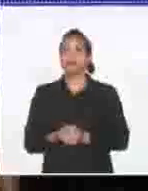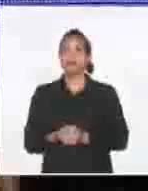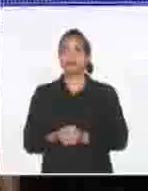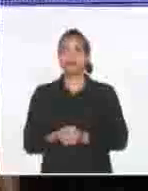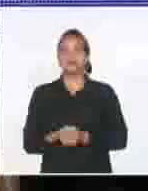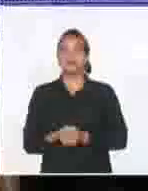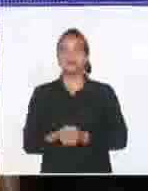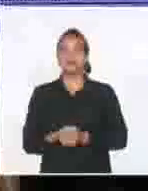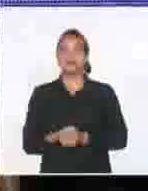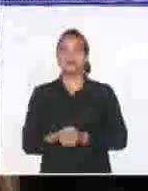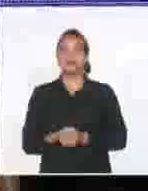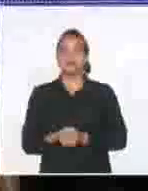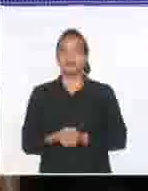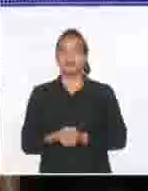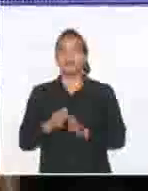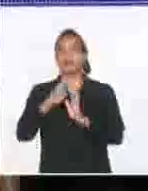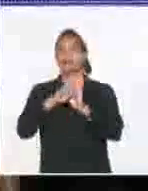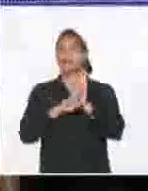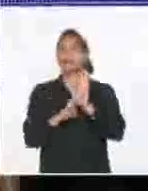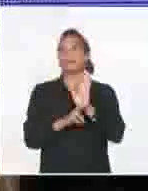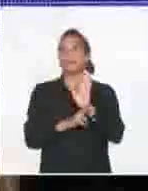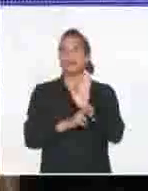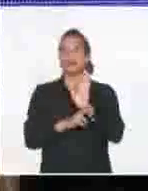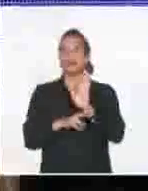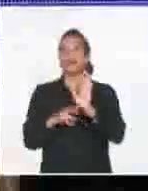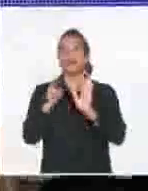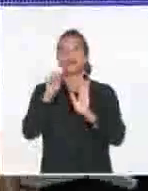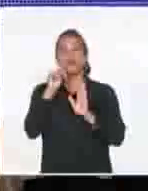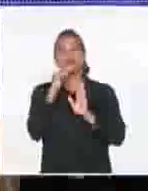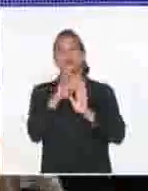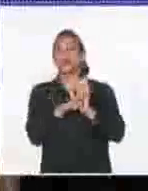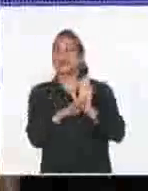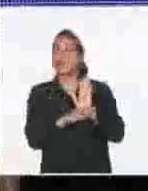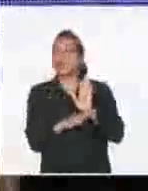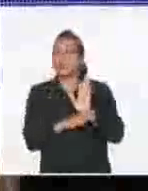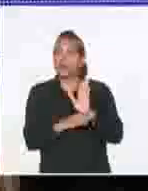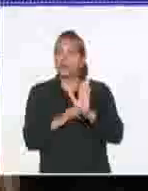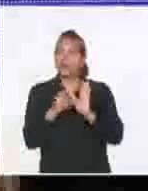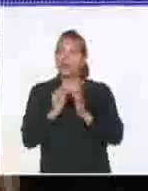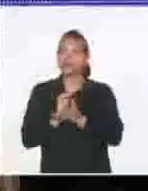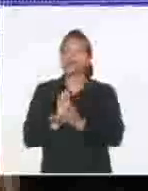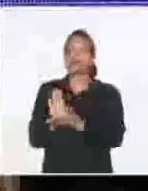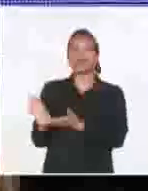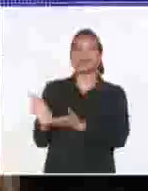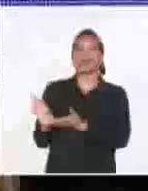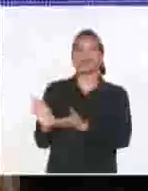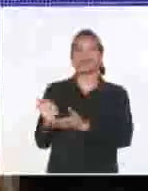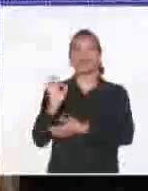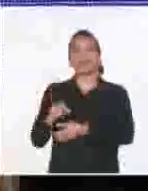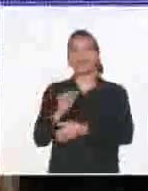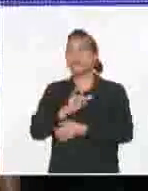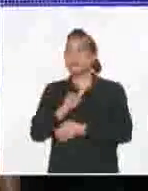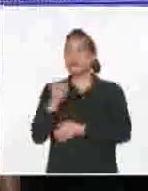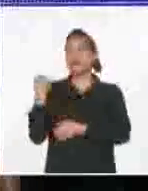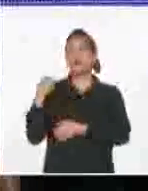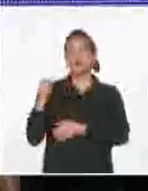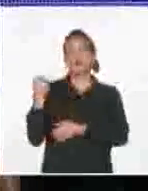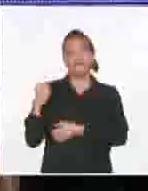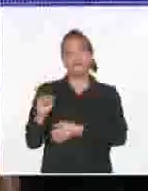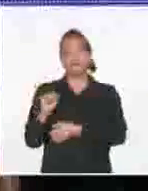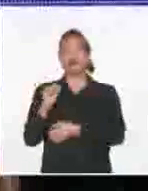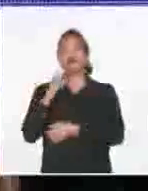bajo normas totalmente discriminatorias, que son violaciones de las